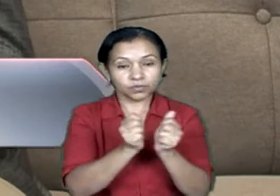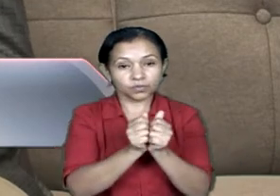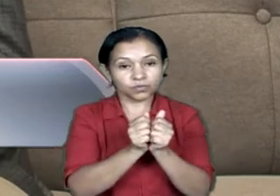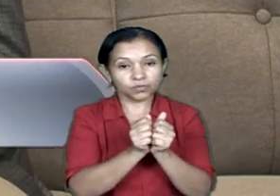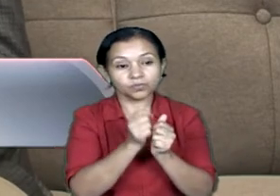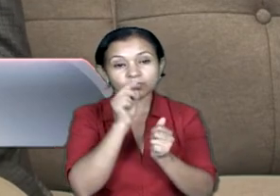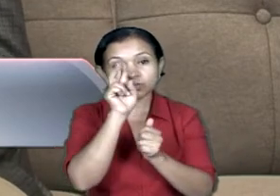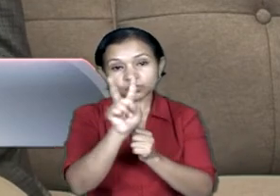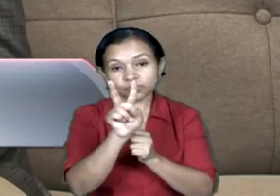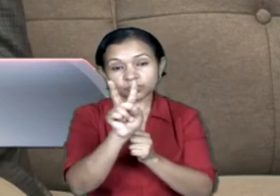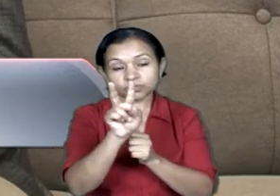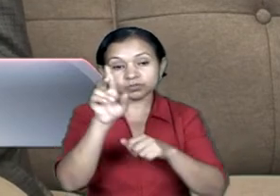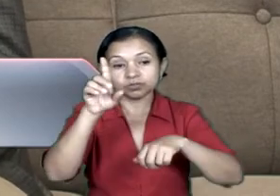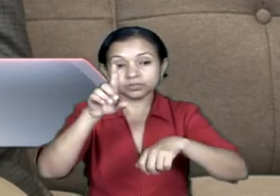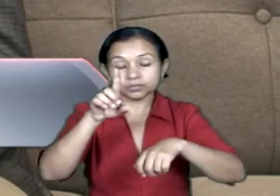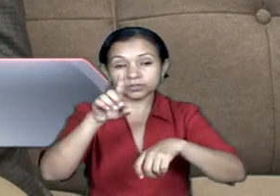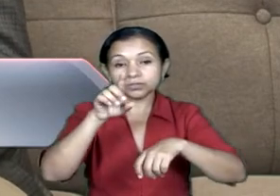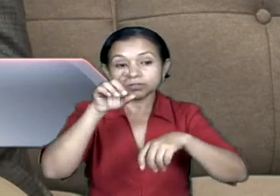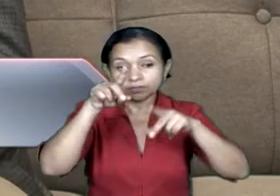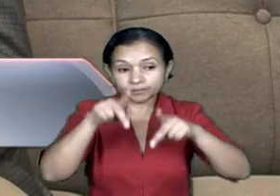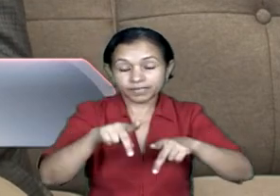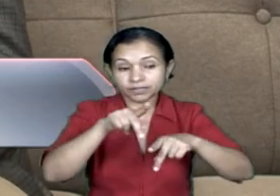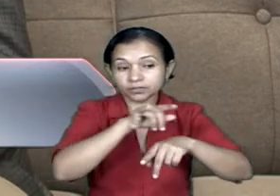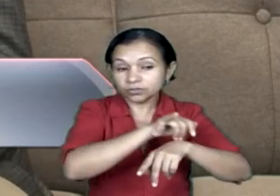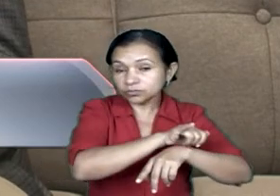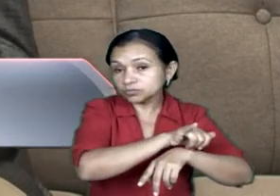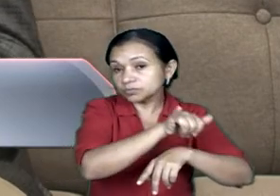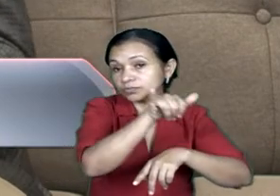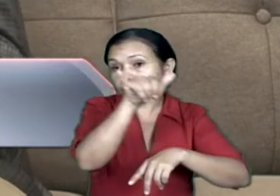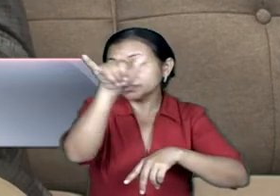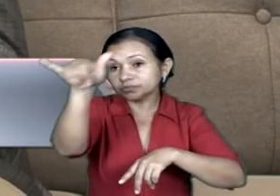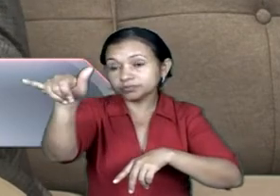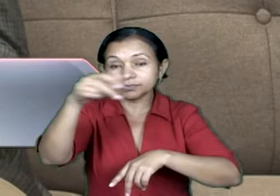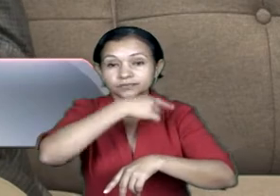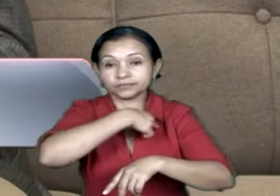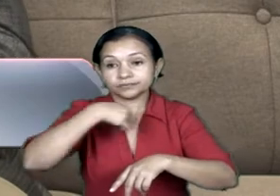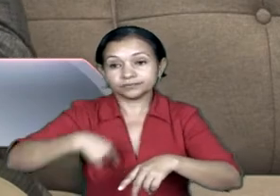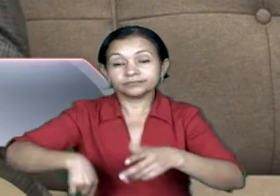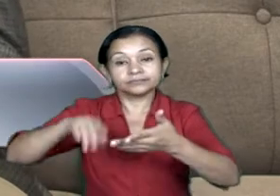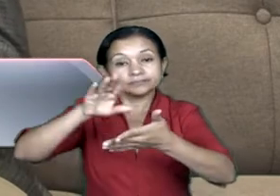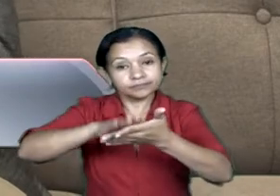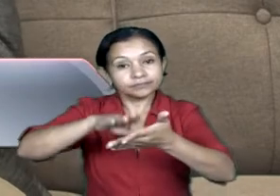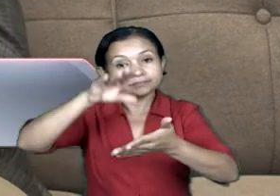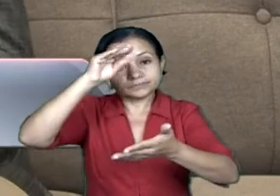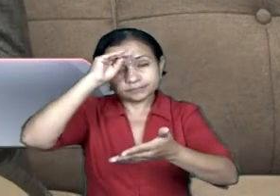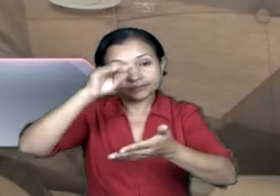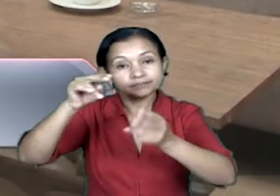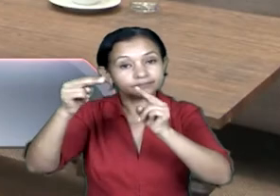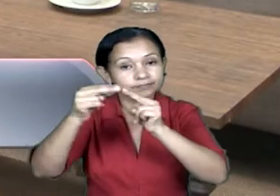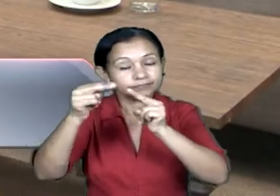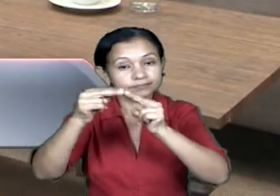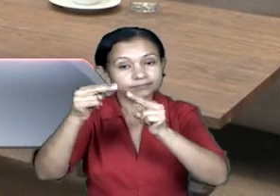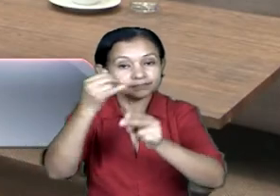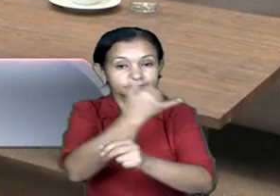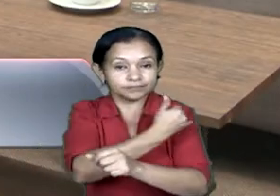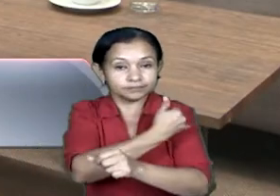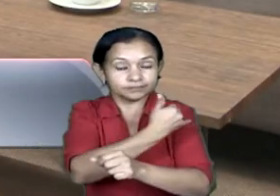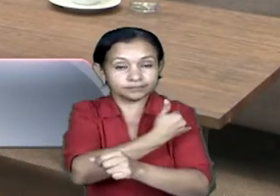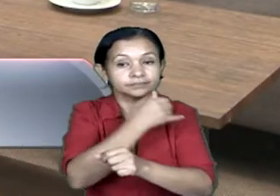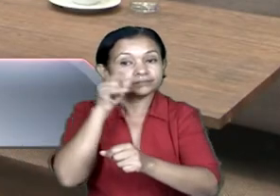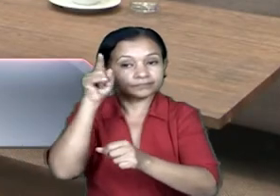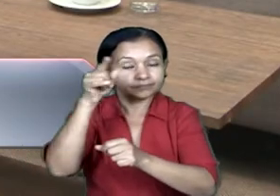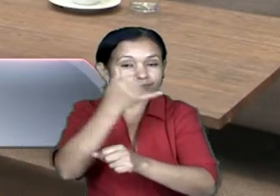recomendamos a dos nefrólogos para recibir como curso de coordinación, ¿no?, con Hospital